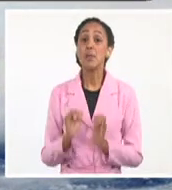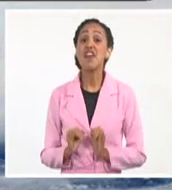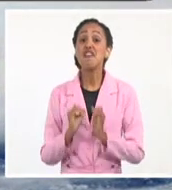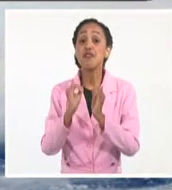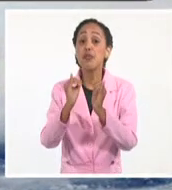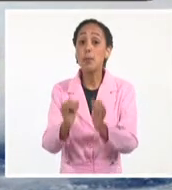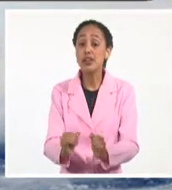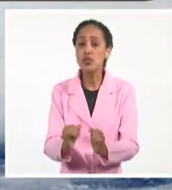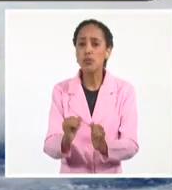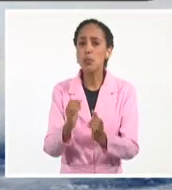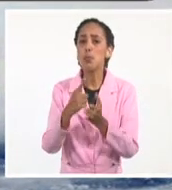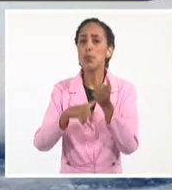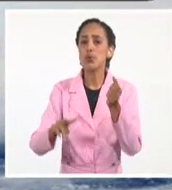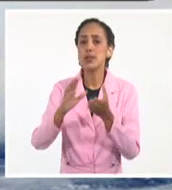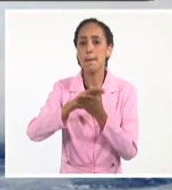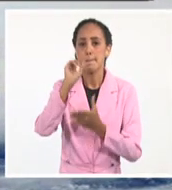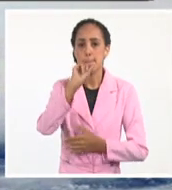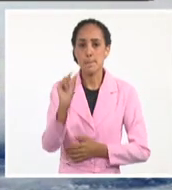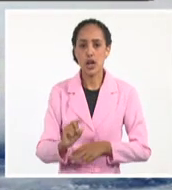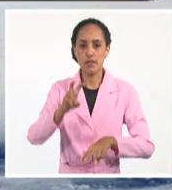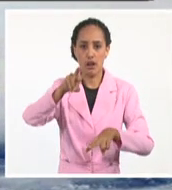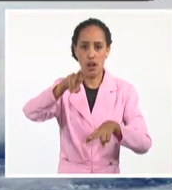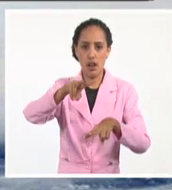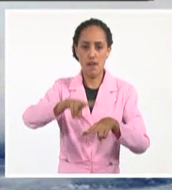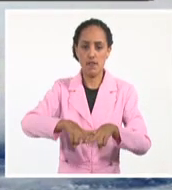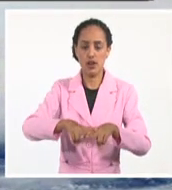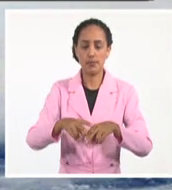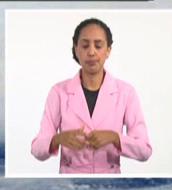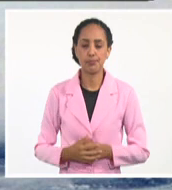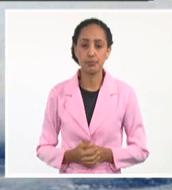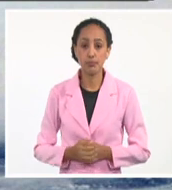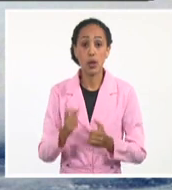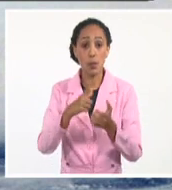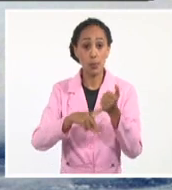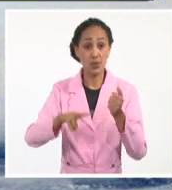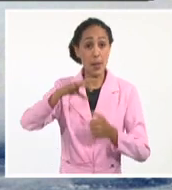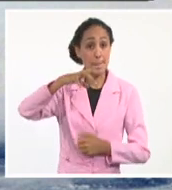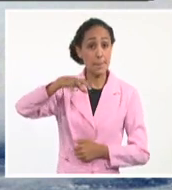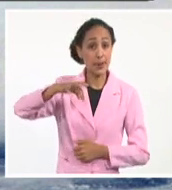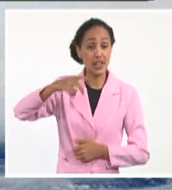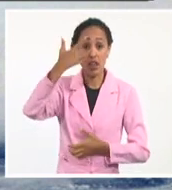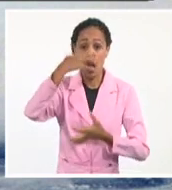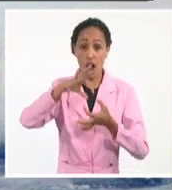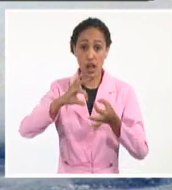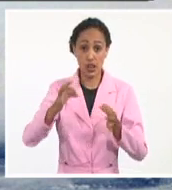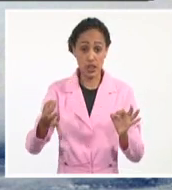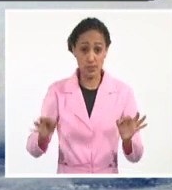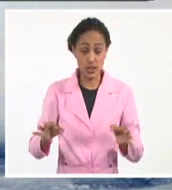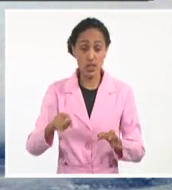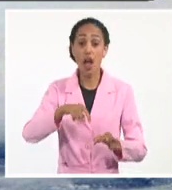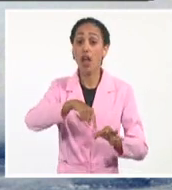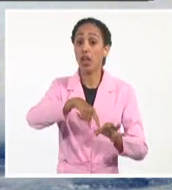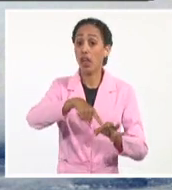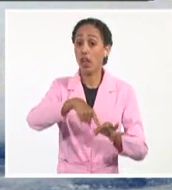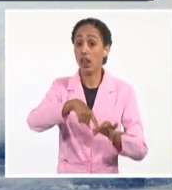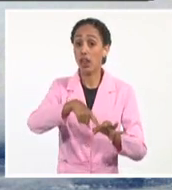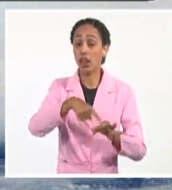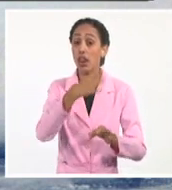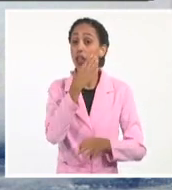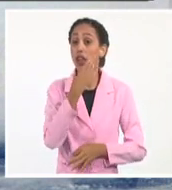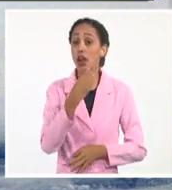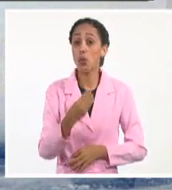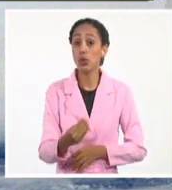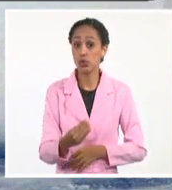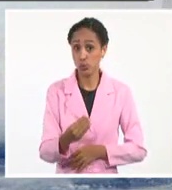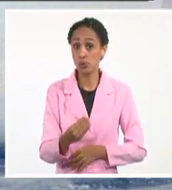de Mayabeque y La Habana. Las provincias de Pinar del Río y Artemisa, así como el municipio especial de Isla de la